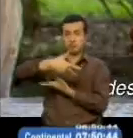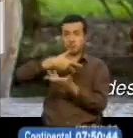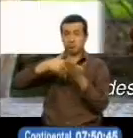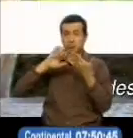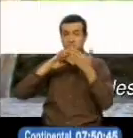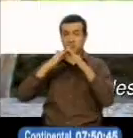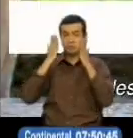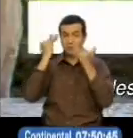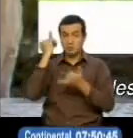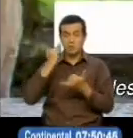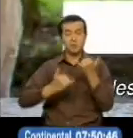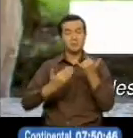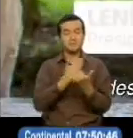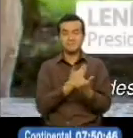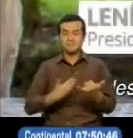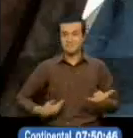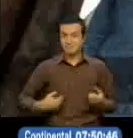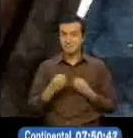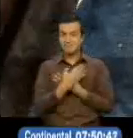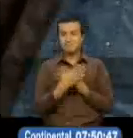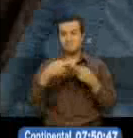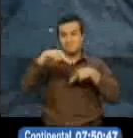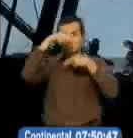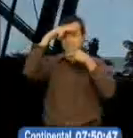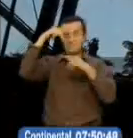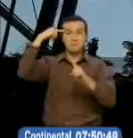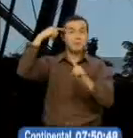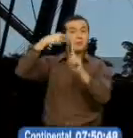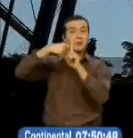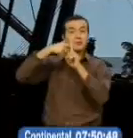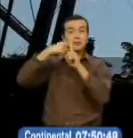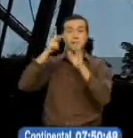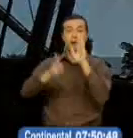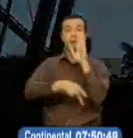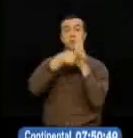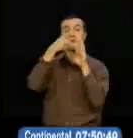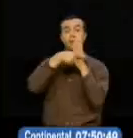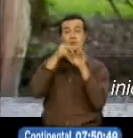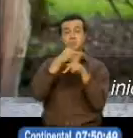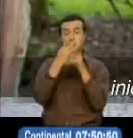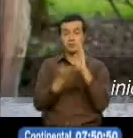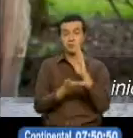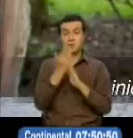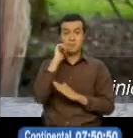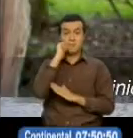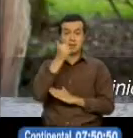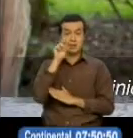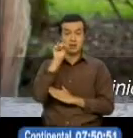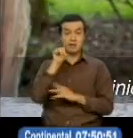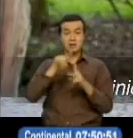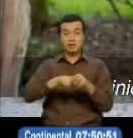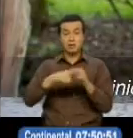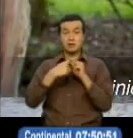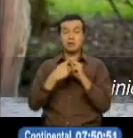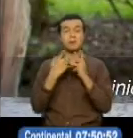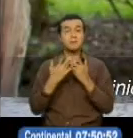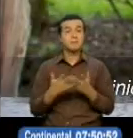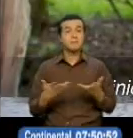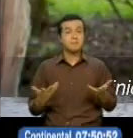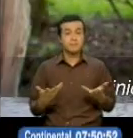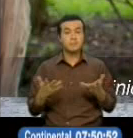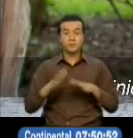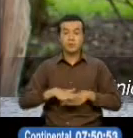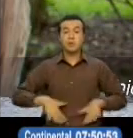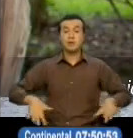mensaje final del jefe de Estado se destacaron buenas noticias en la producción petrolera. Mañana martes iniciamos la ronda de